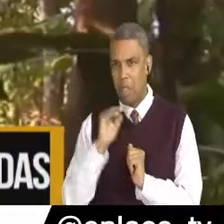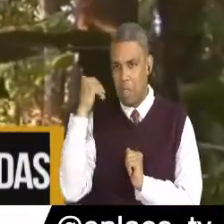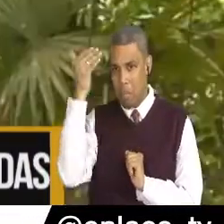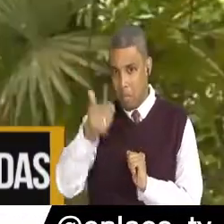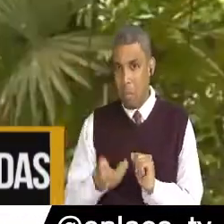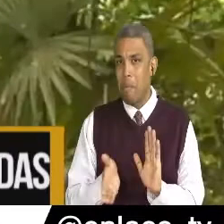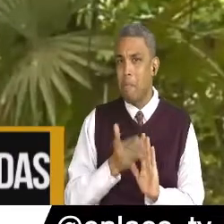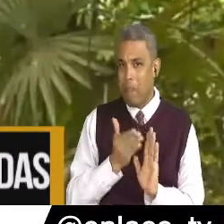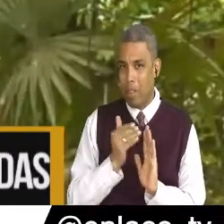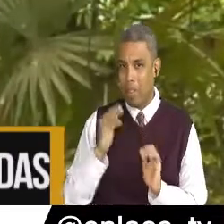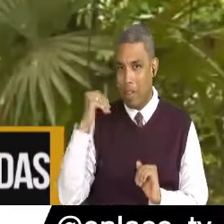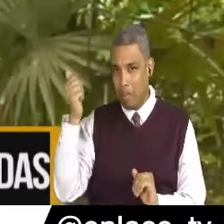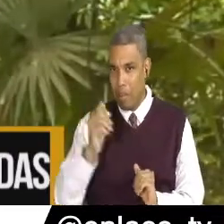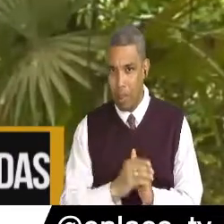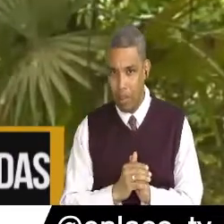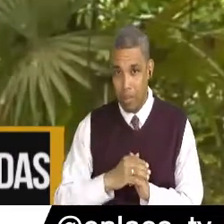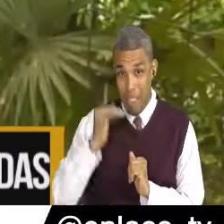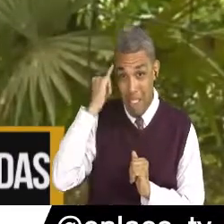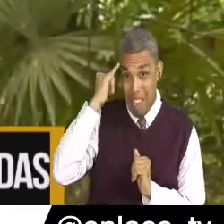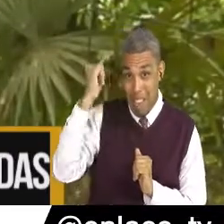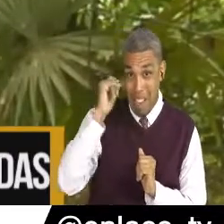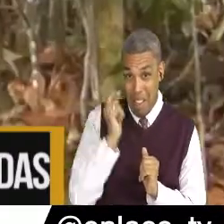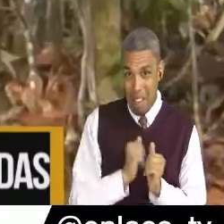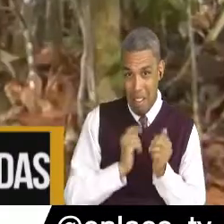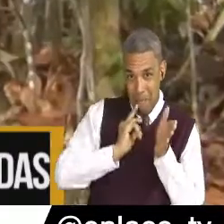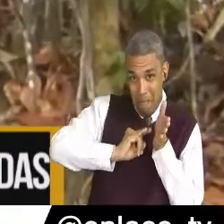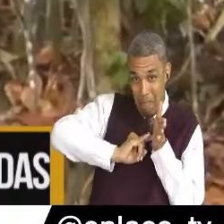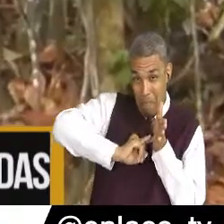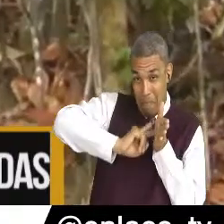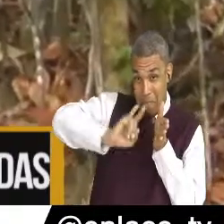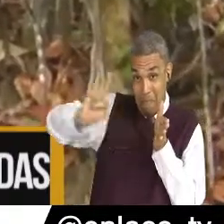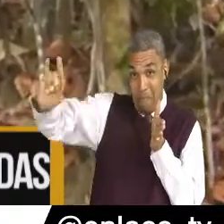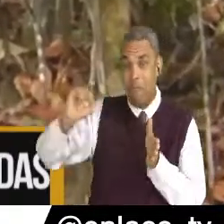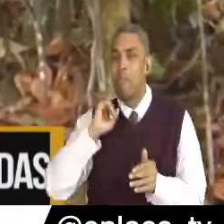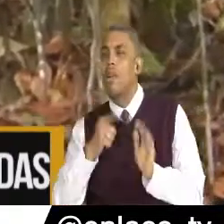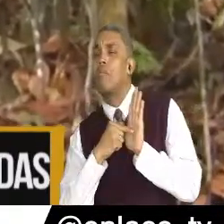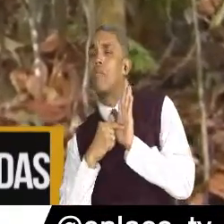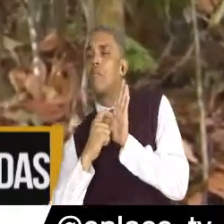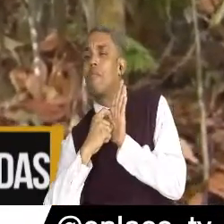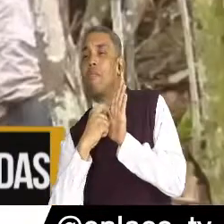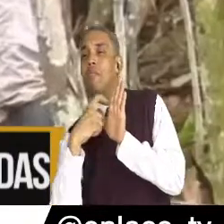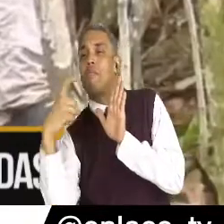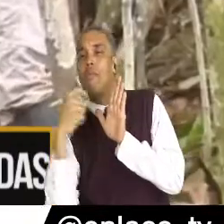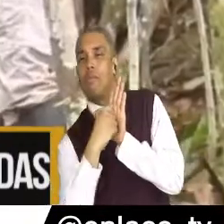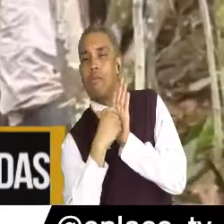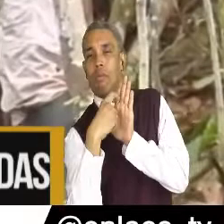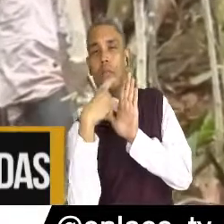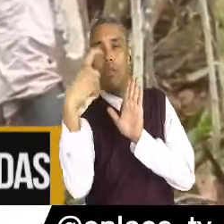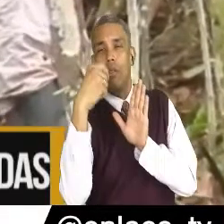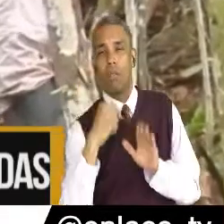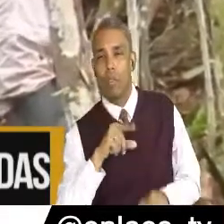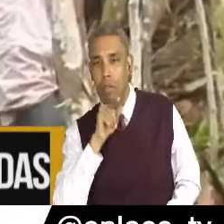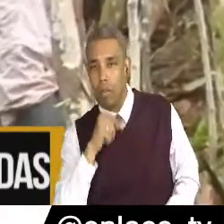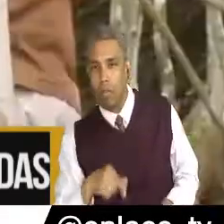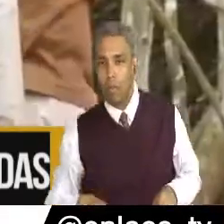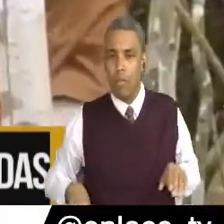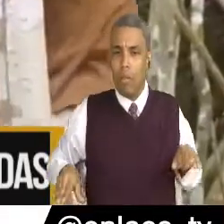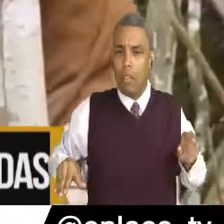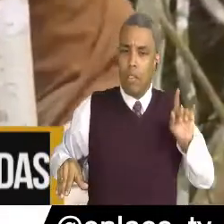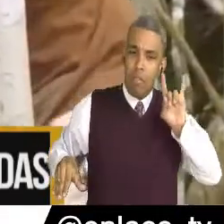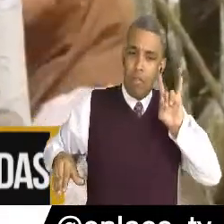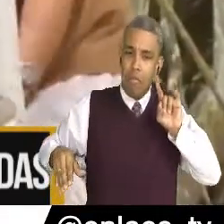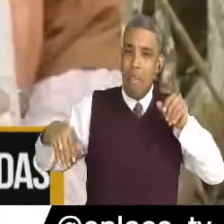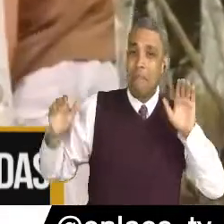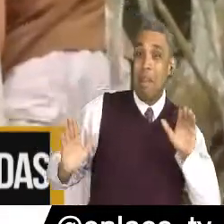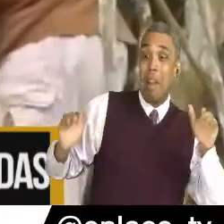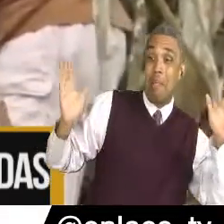Otra metodología que utilizamos son las redes de niebla, que como su nombre lo indica son redes constituidas de hilo muy fino. Estas redes nos